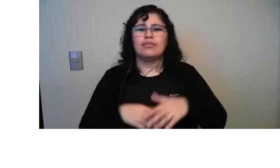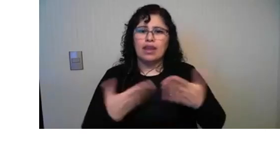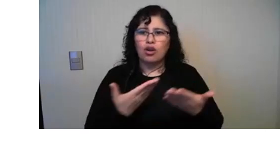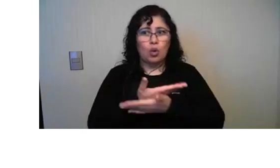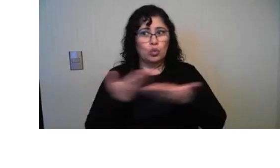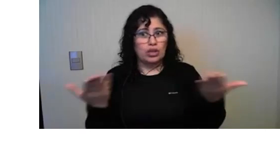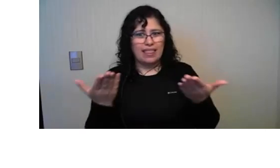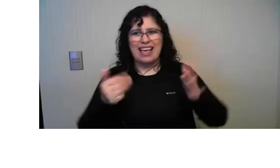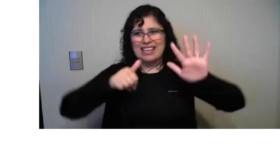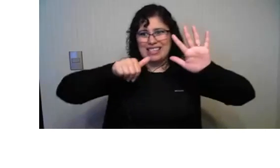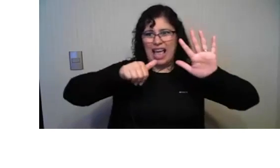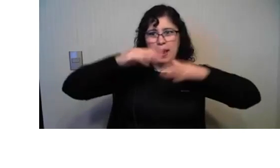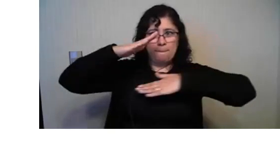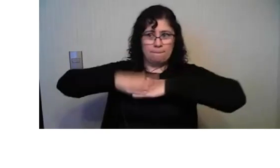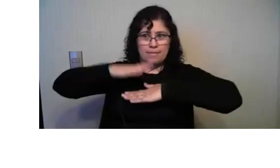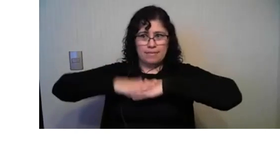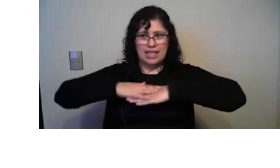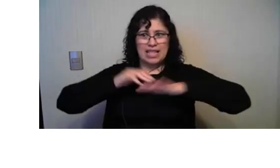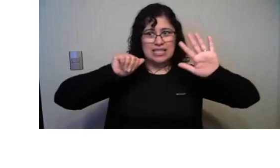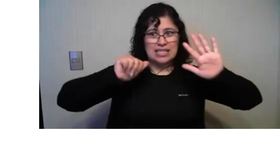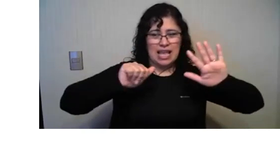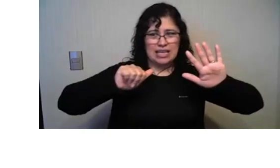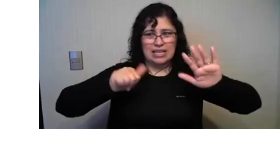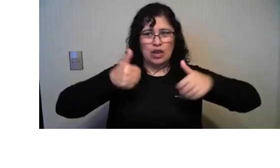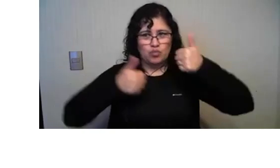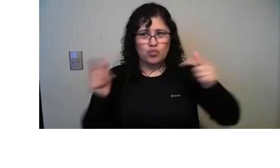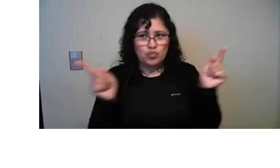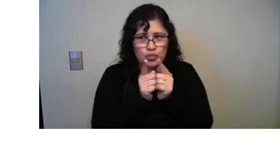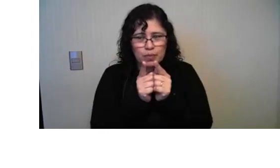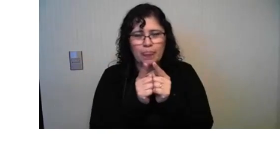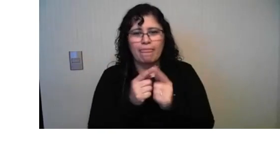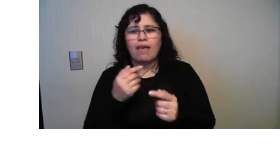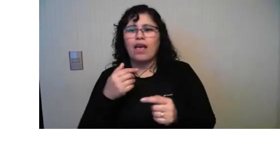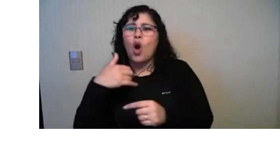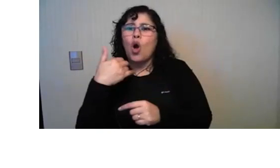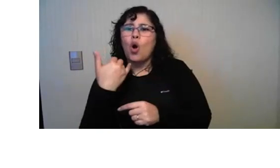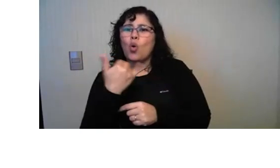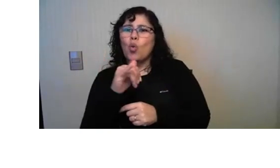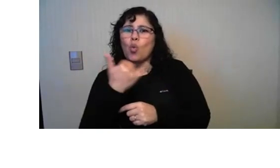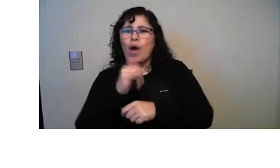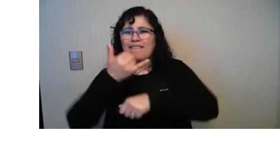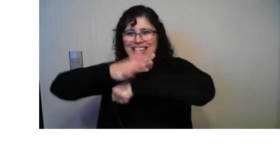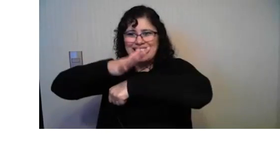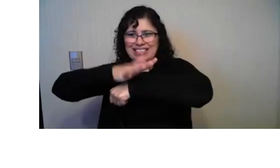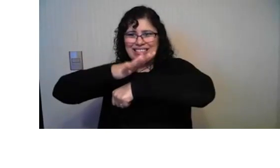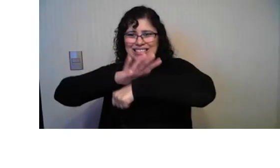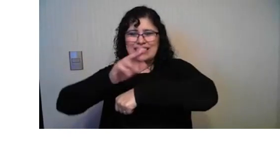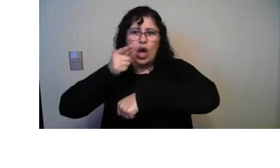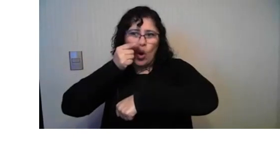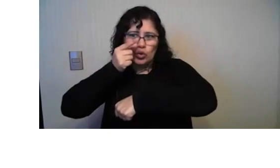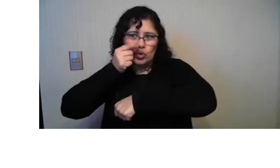mínimo 6. Y el primero está fijado para el jueves 15 de octubre con hora de